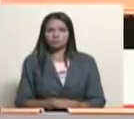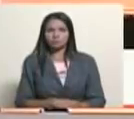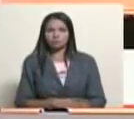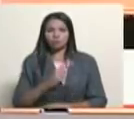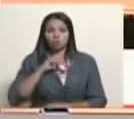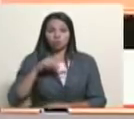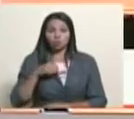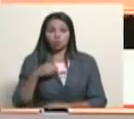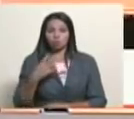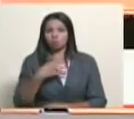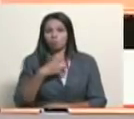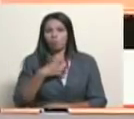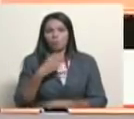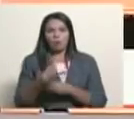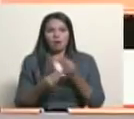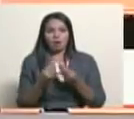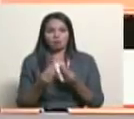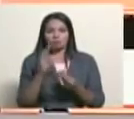Nosotros no podemos darnos ese lujo.